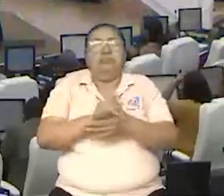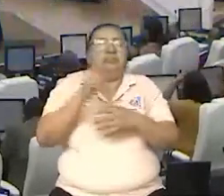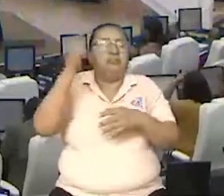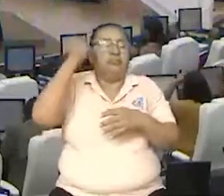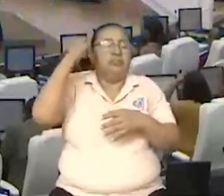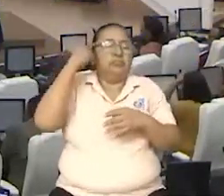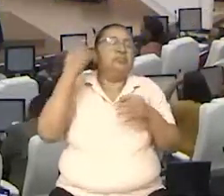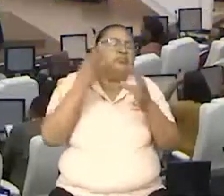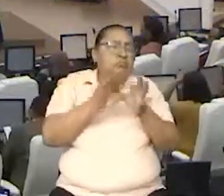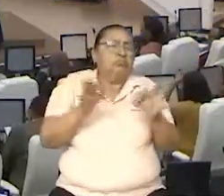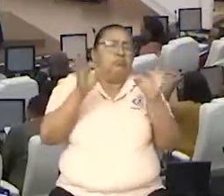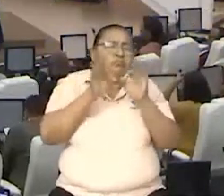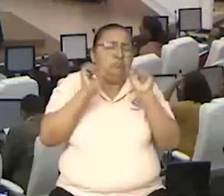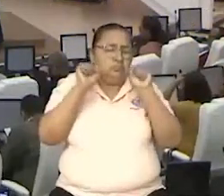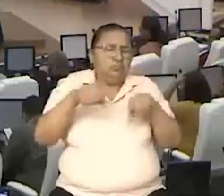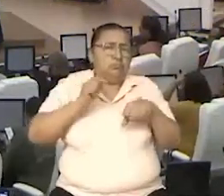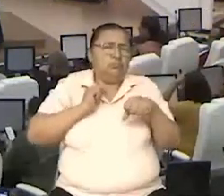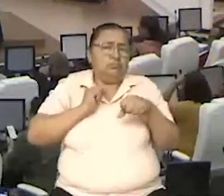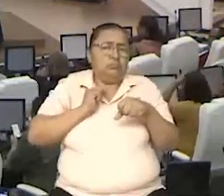darlen tes